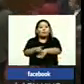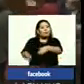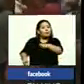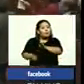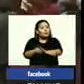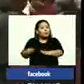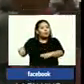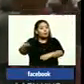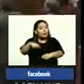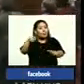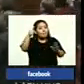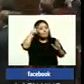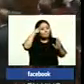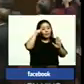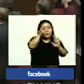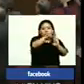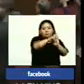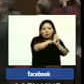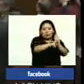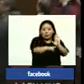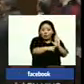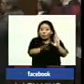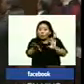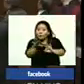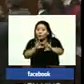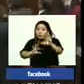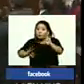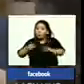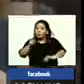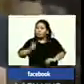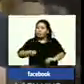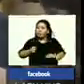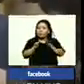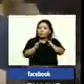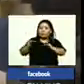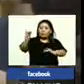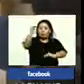consideran las reglas que propone para seleccionar a los magistrados.